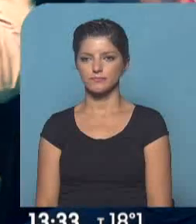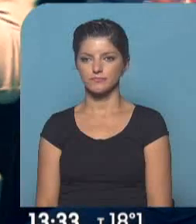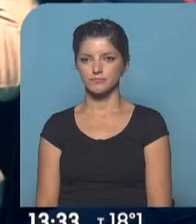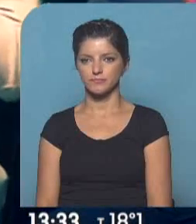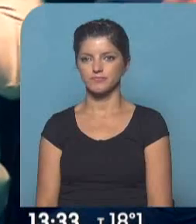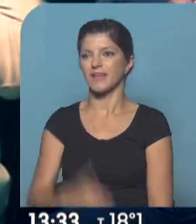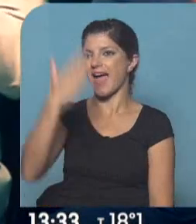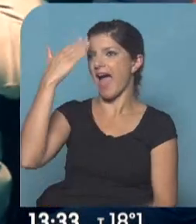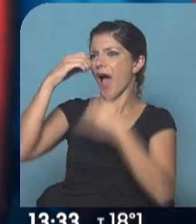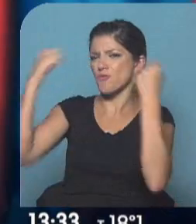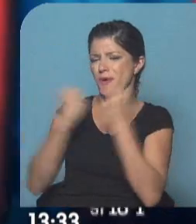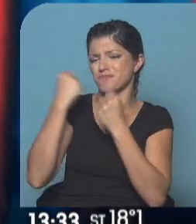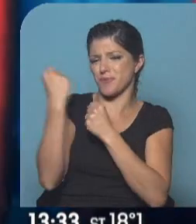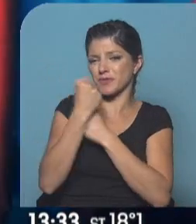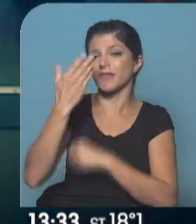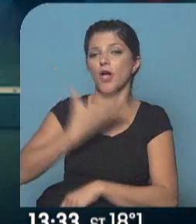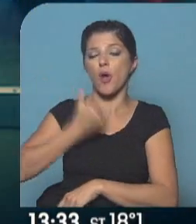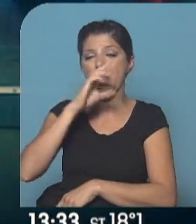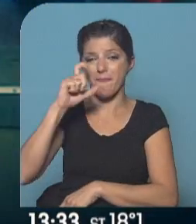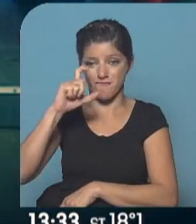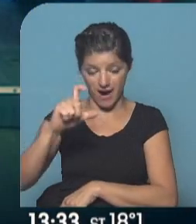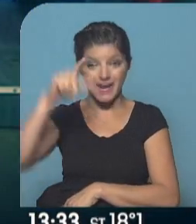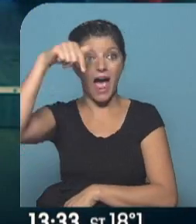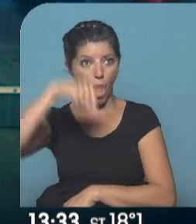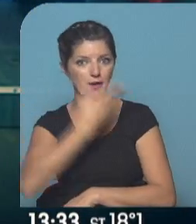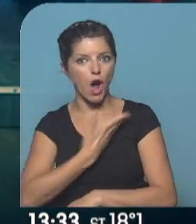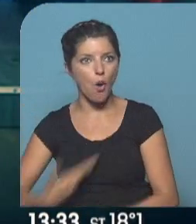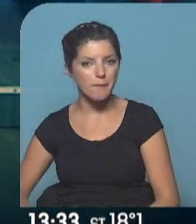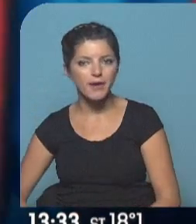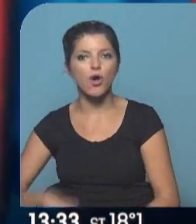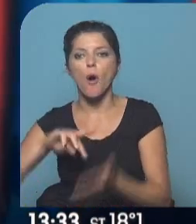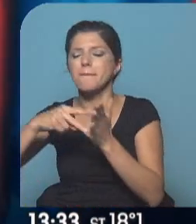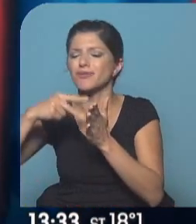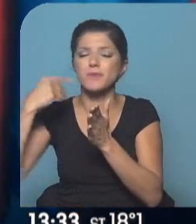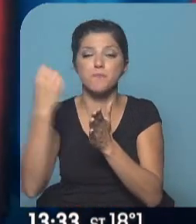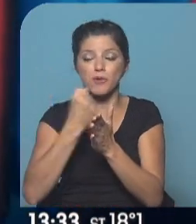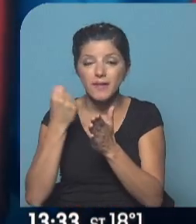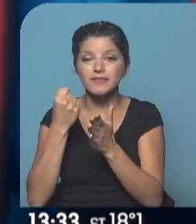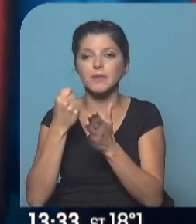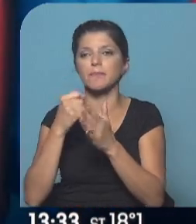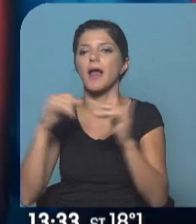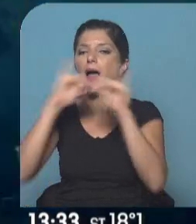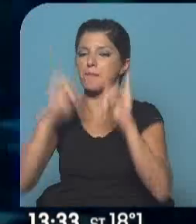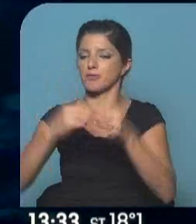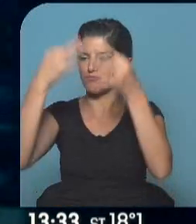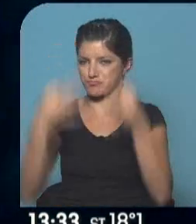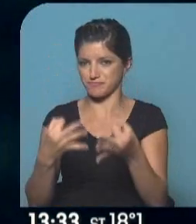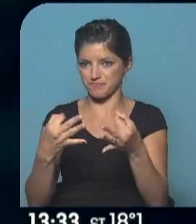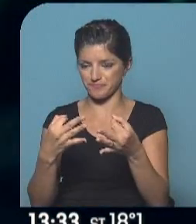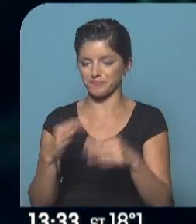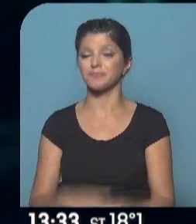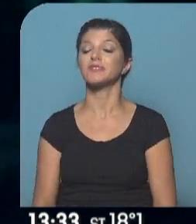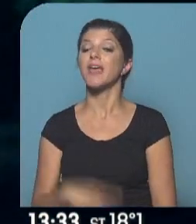Después del histórico acuerdo con las FARC, el gobierno de Colombia acaba de dar otro paso crucial para la pacificación definitiva del país. La